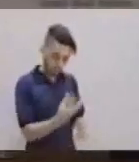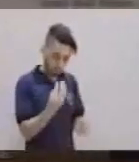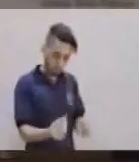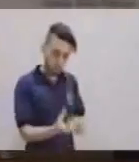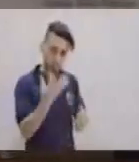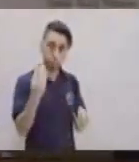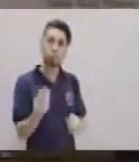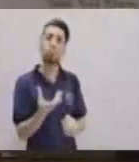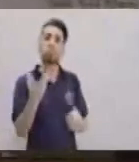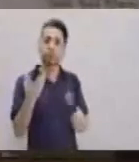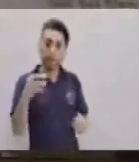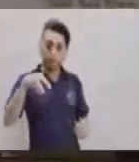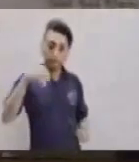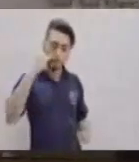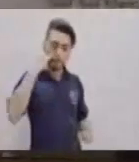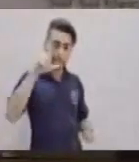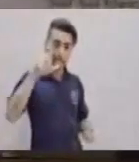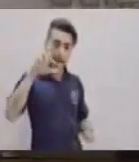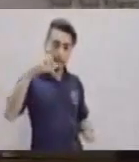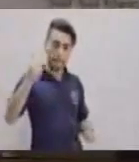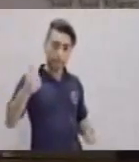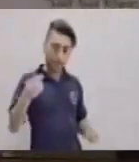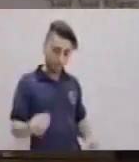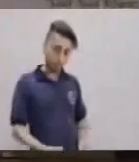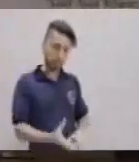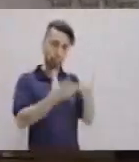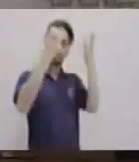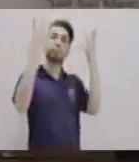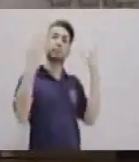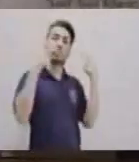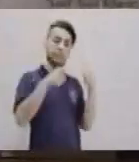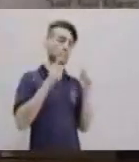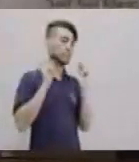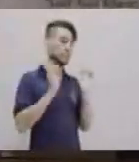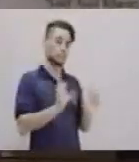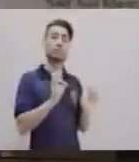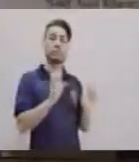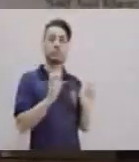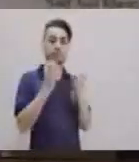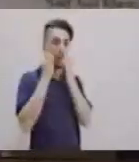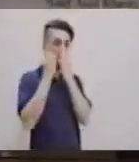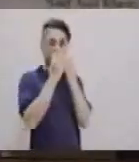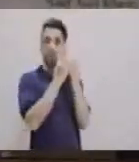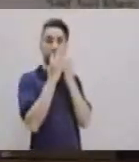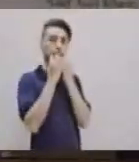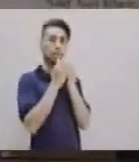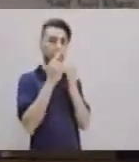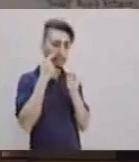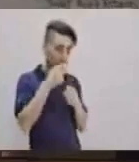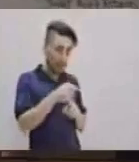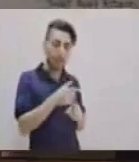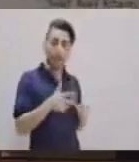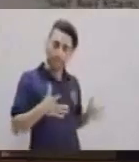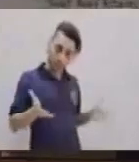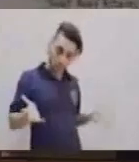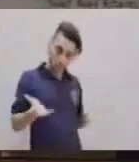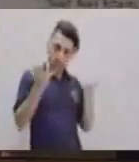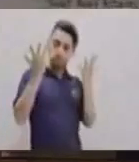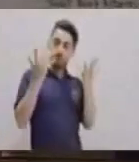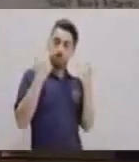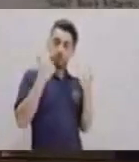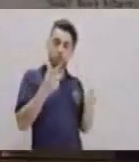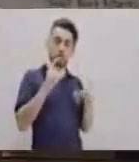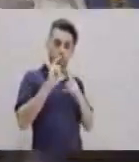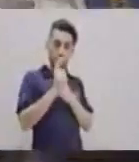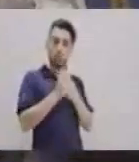por negocio es hambre del hombre que fue hecho de maíz. Entonces vemos también ese realce que da